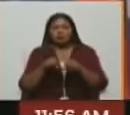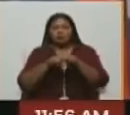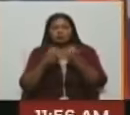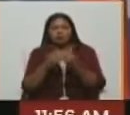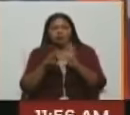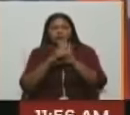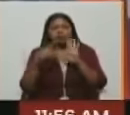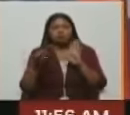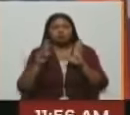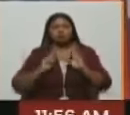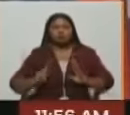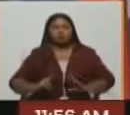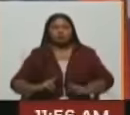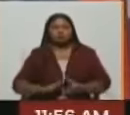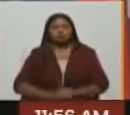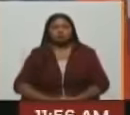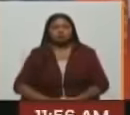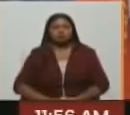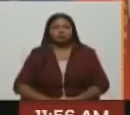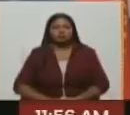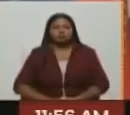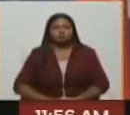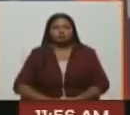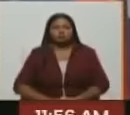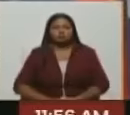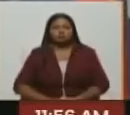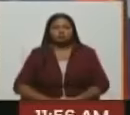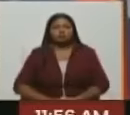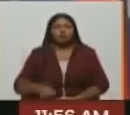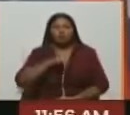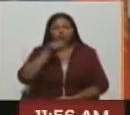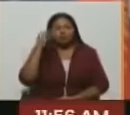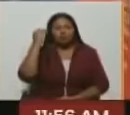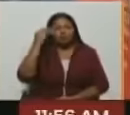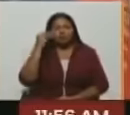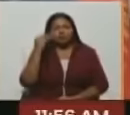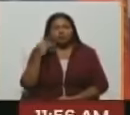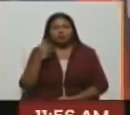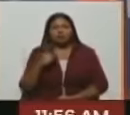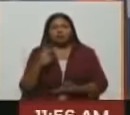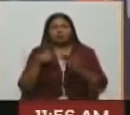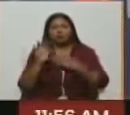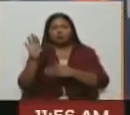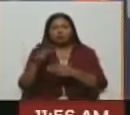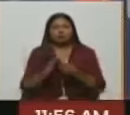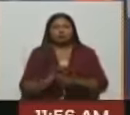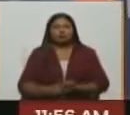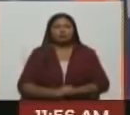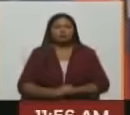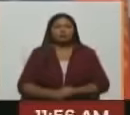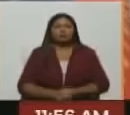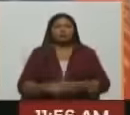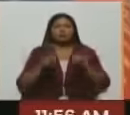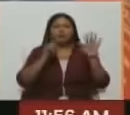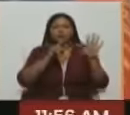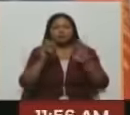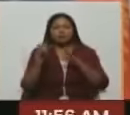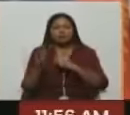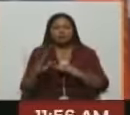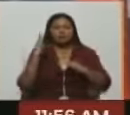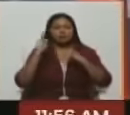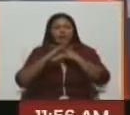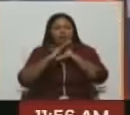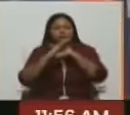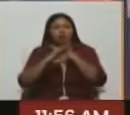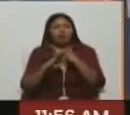humanos. ¿Ustedes creen que en otro país en 7 años hay 700 condenados por violaciones a derechos